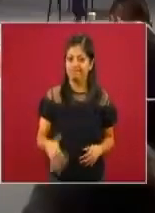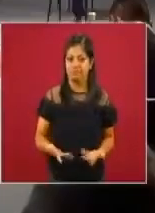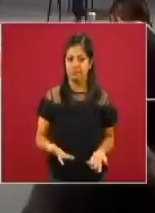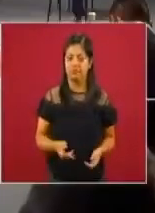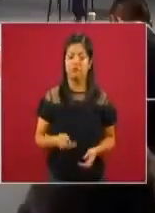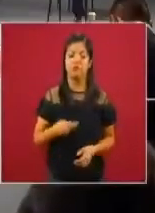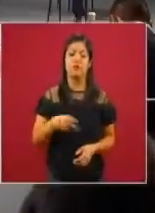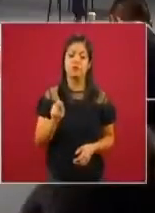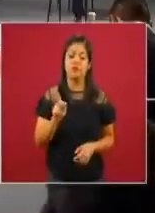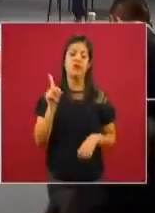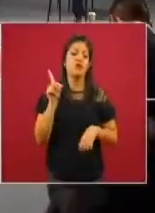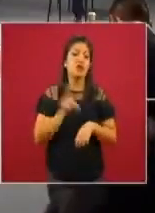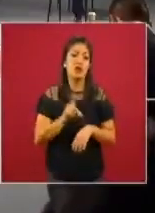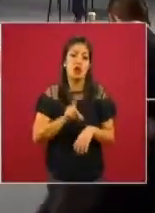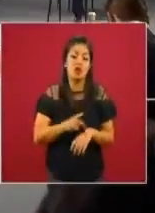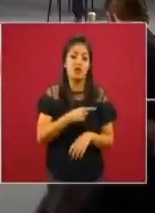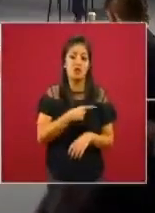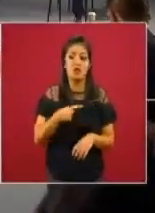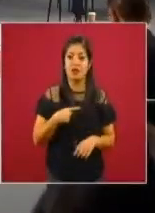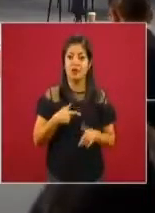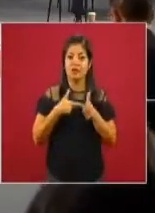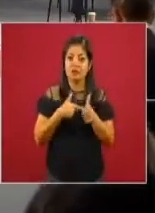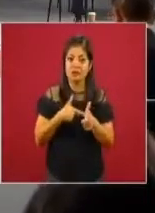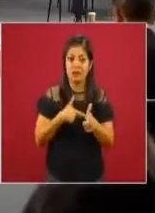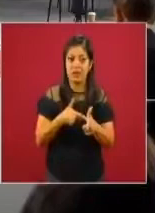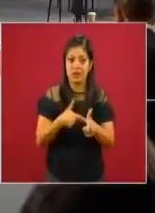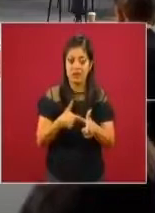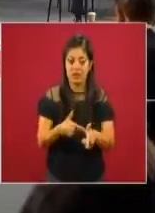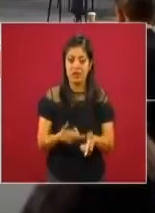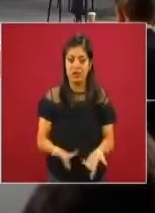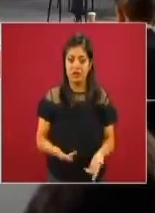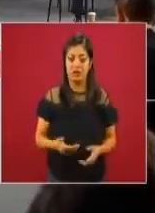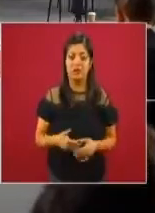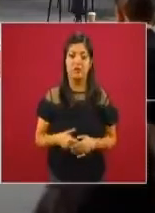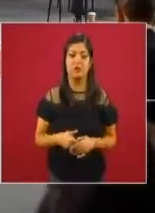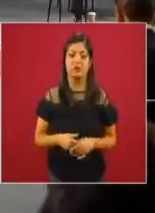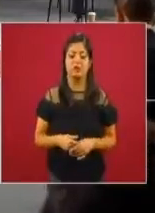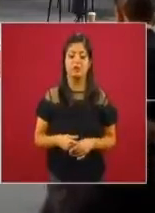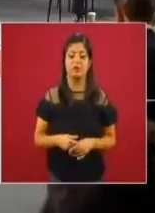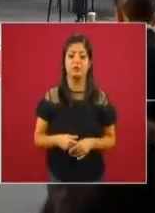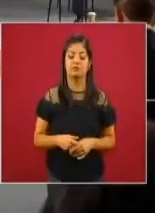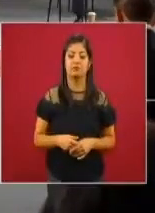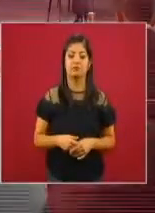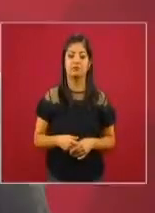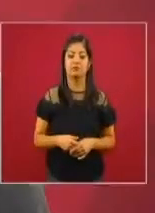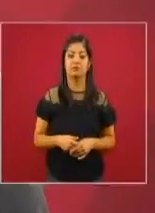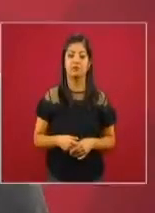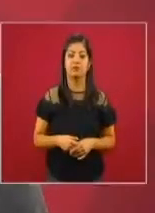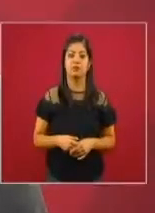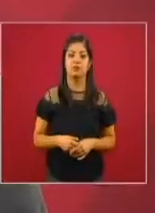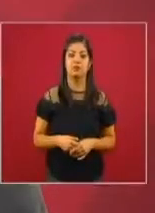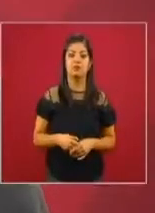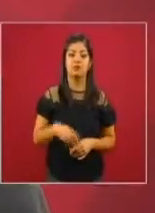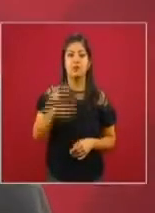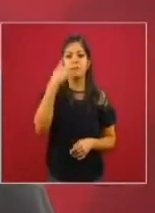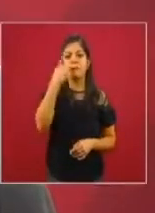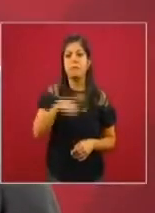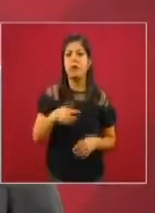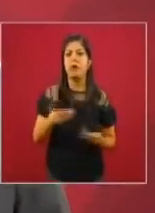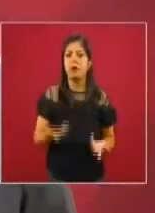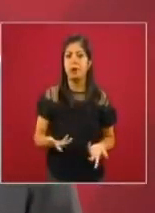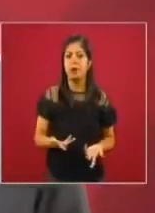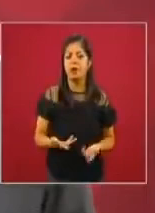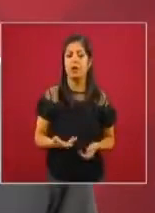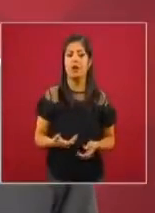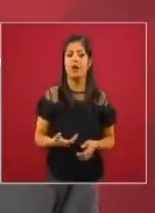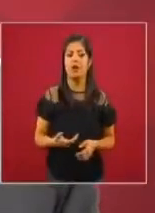para poder encontrar cuáles son los puntos de coincidencia en todos los sectores, en toda la sociedad, y poder construir a través de